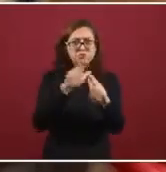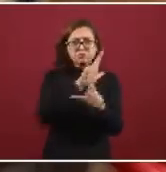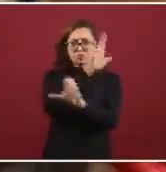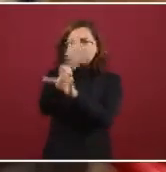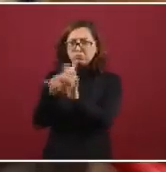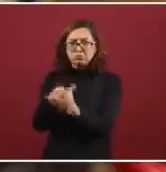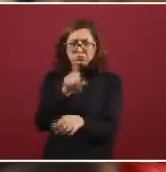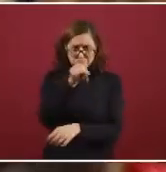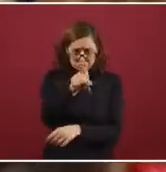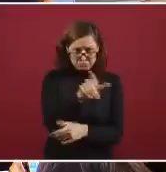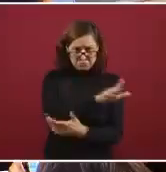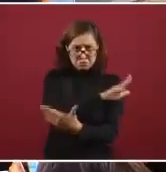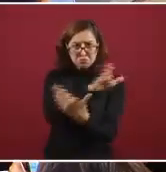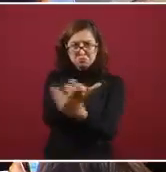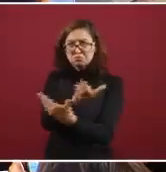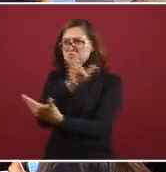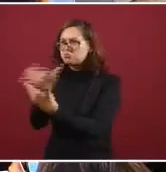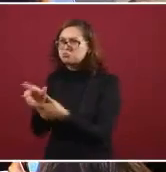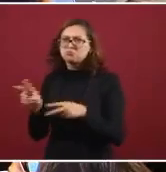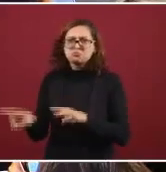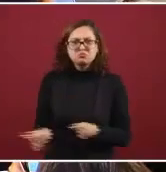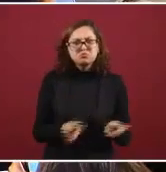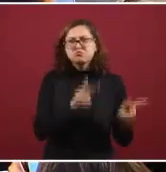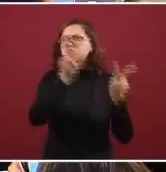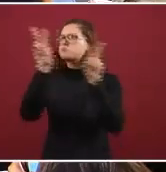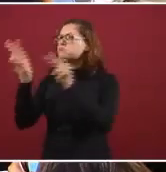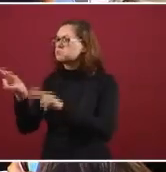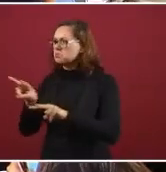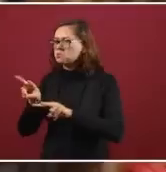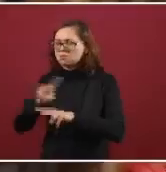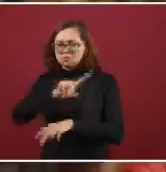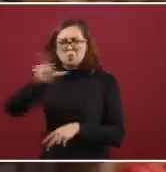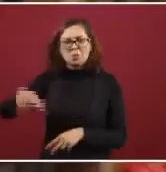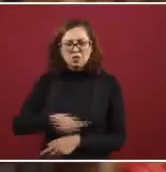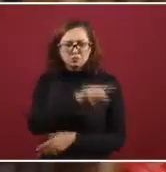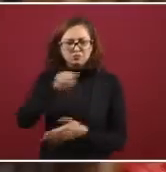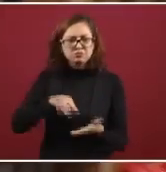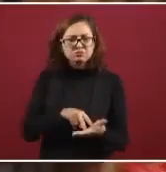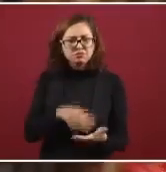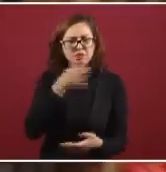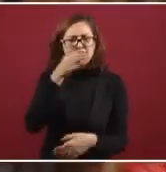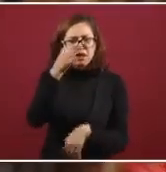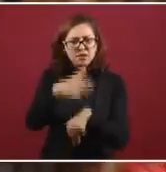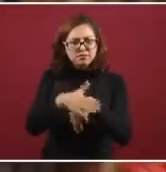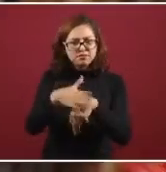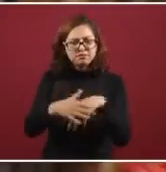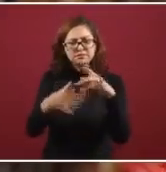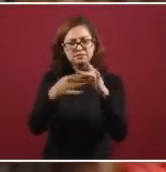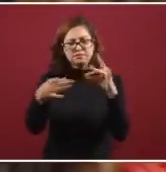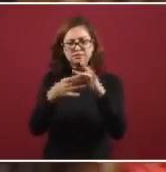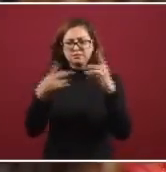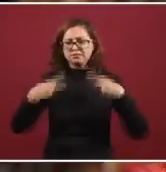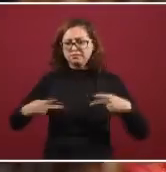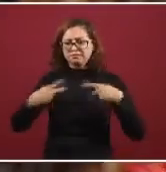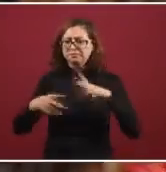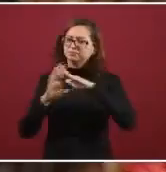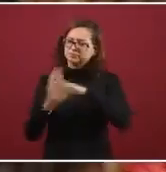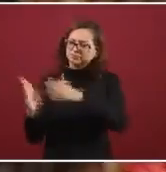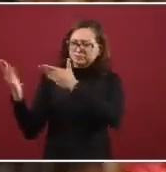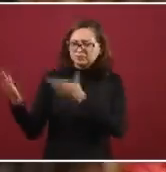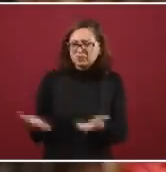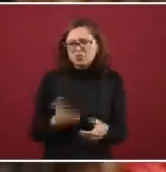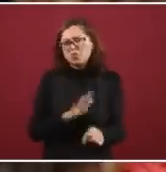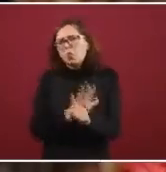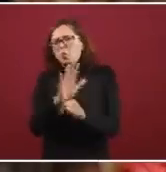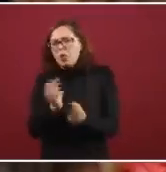y para decir en primera persona qué es lo que México ofrece a los migrantes? Y la pregunta para